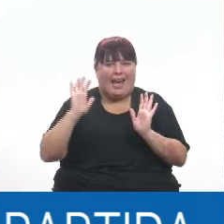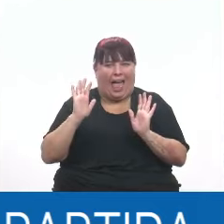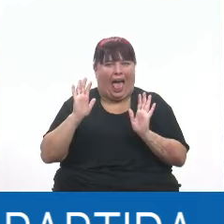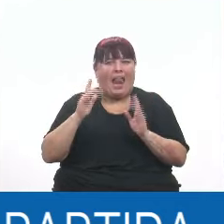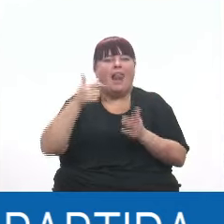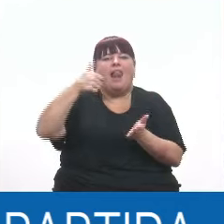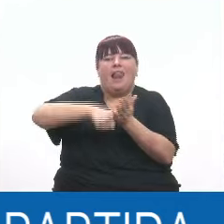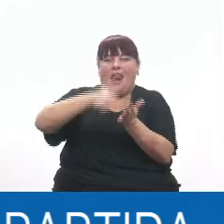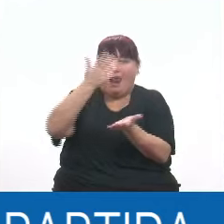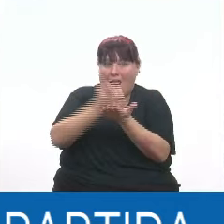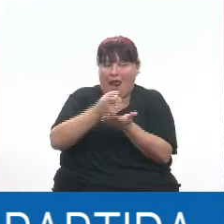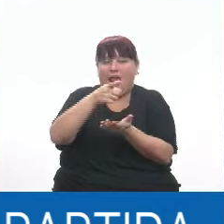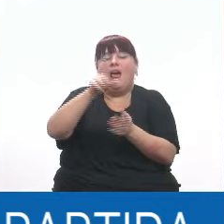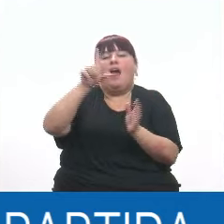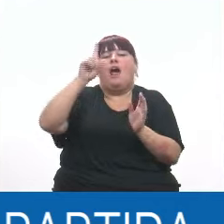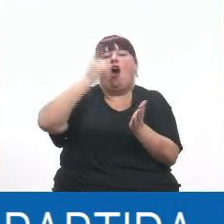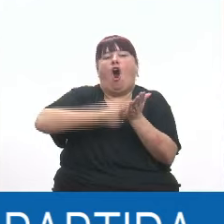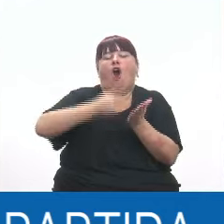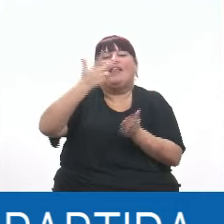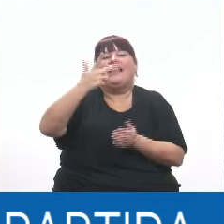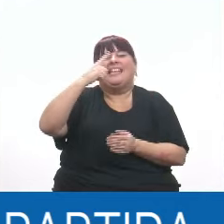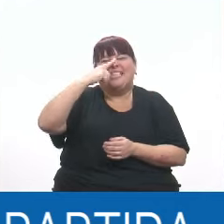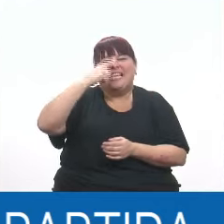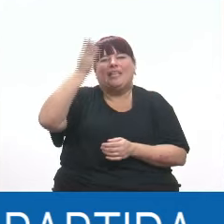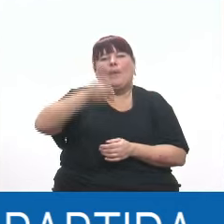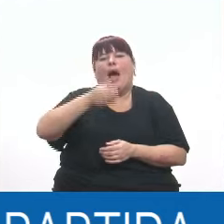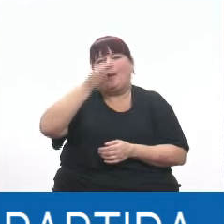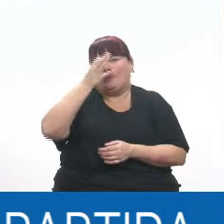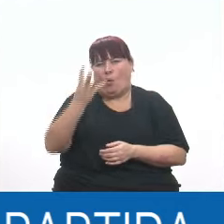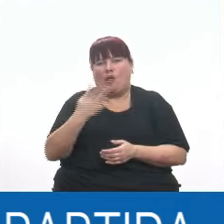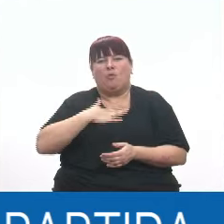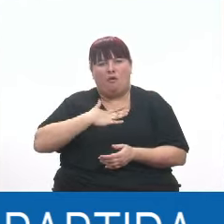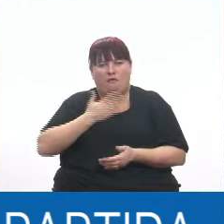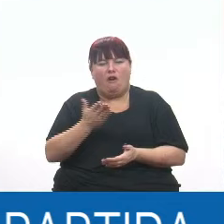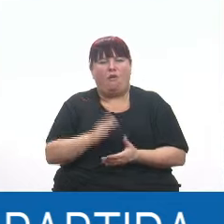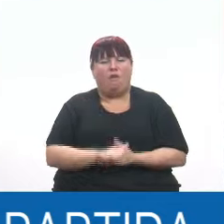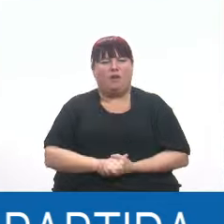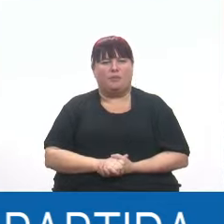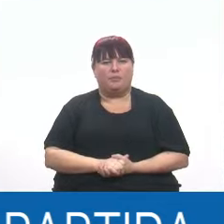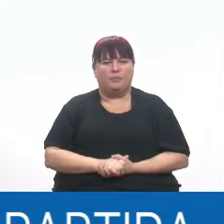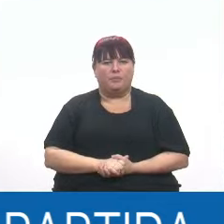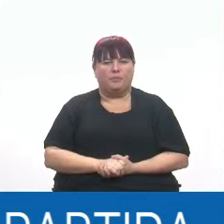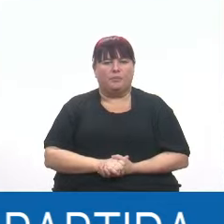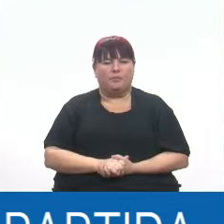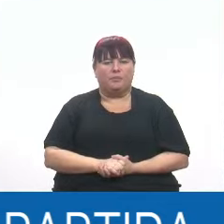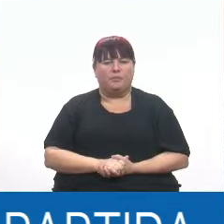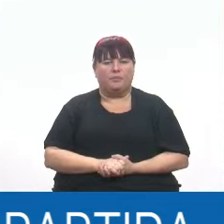Por medios electrónicos, la orden 37/24, por favor.